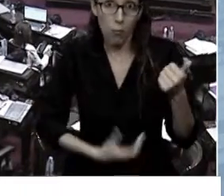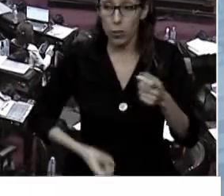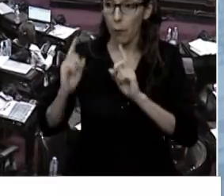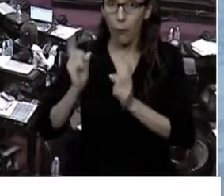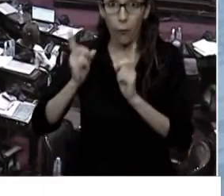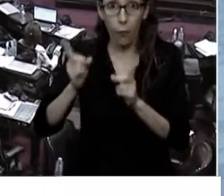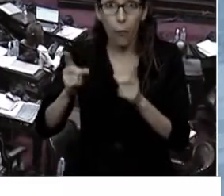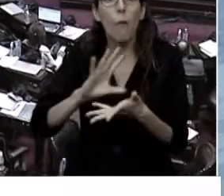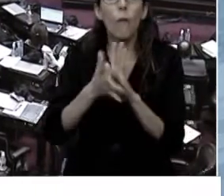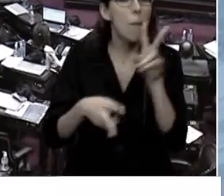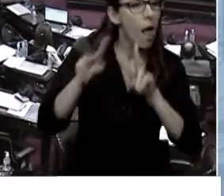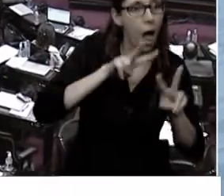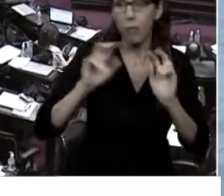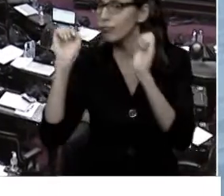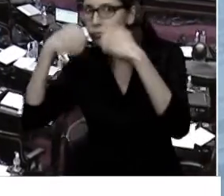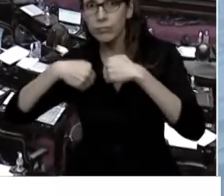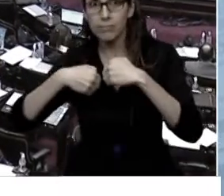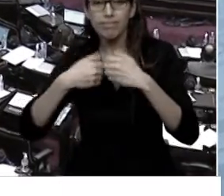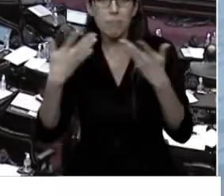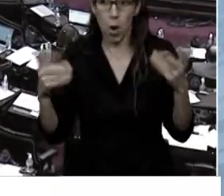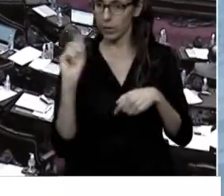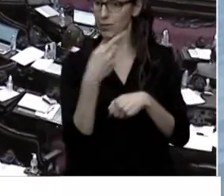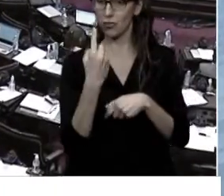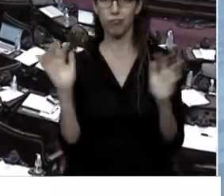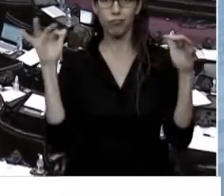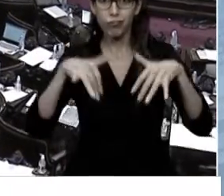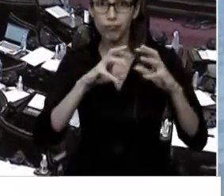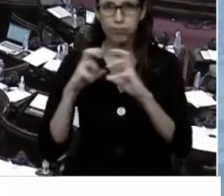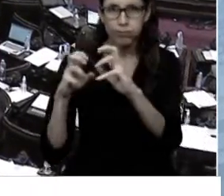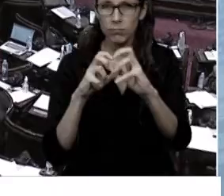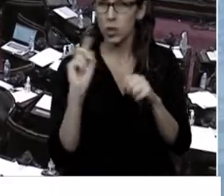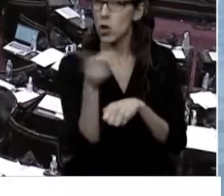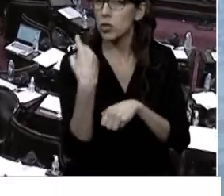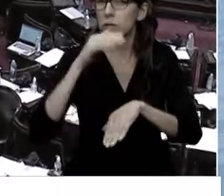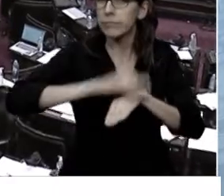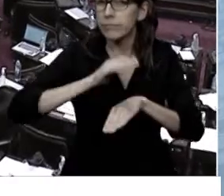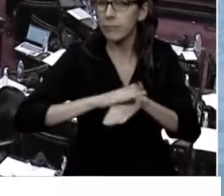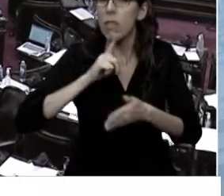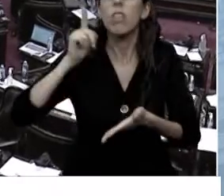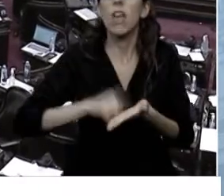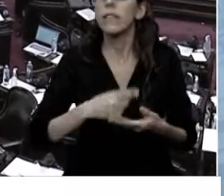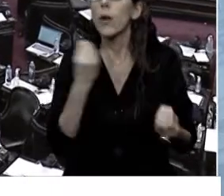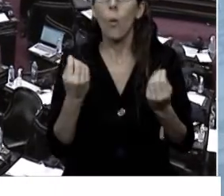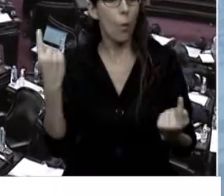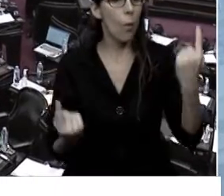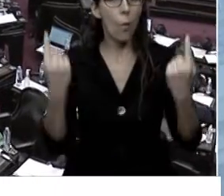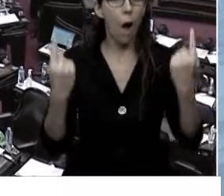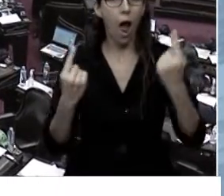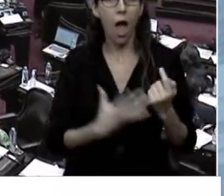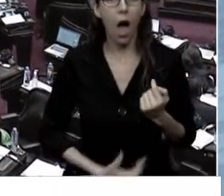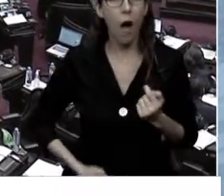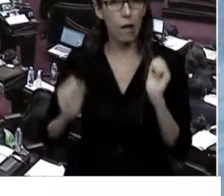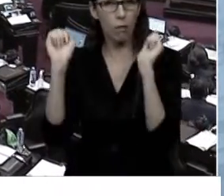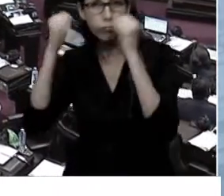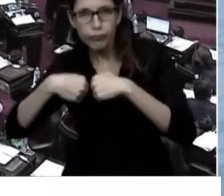clandestinidad. Y es por eso que hoy estamos acá. Debemos decidir si queremos mantener el aborto en la clandestinidad